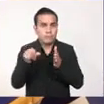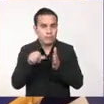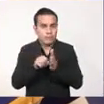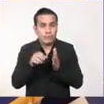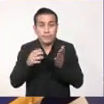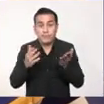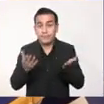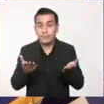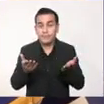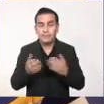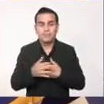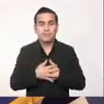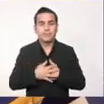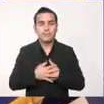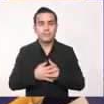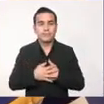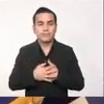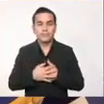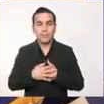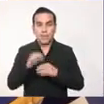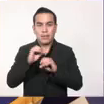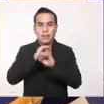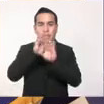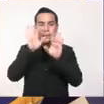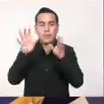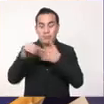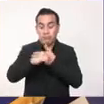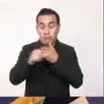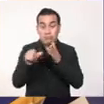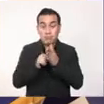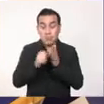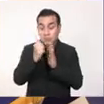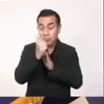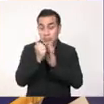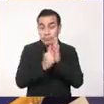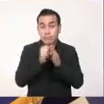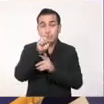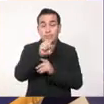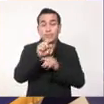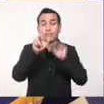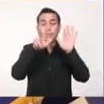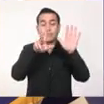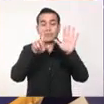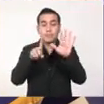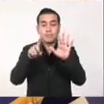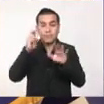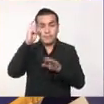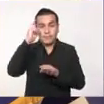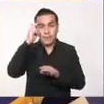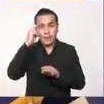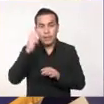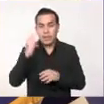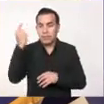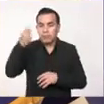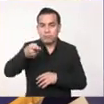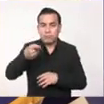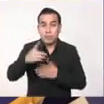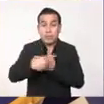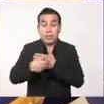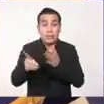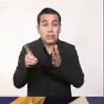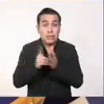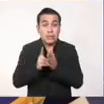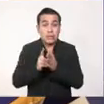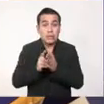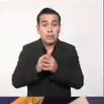¿A la Asamblea Legislativa? Si aquí dice. Es decir, la Constitución obliga a los diputados a que razonen